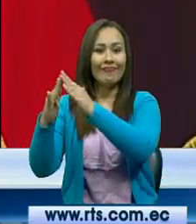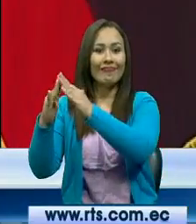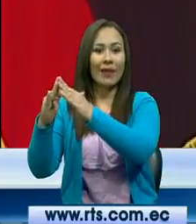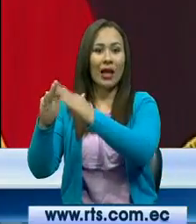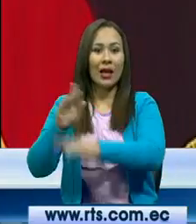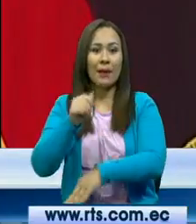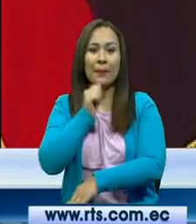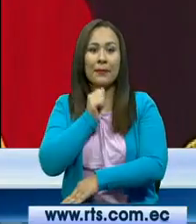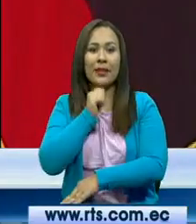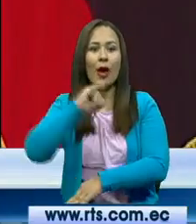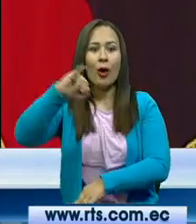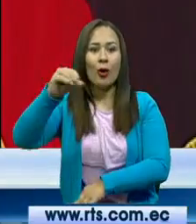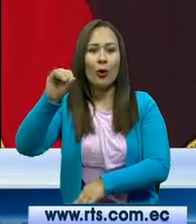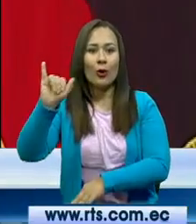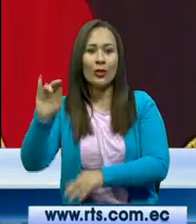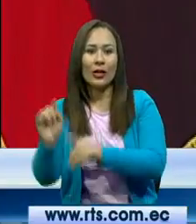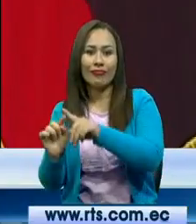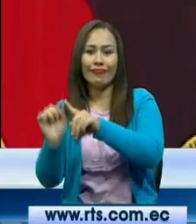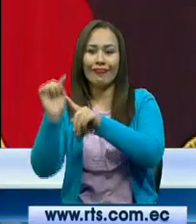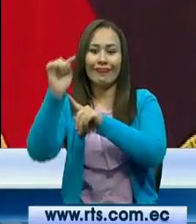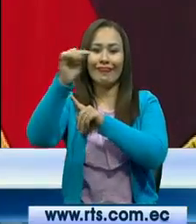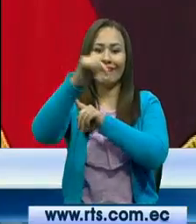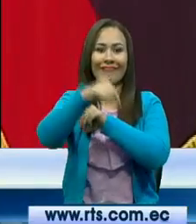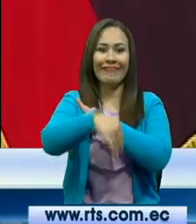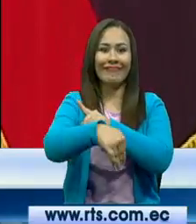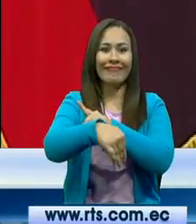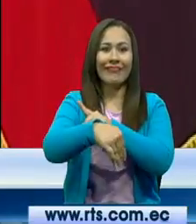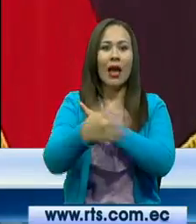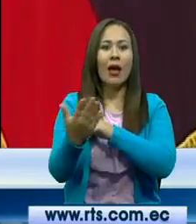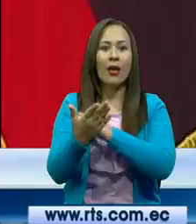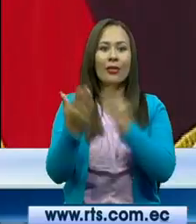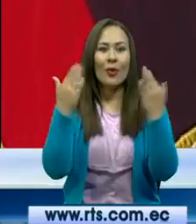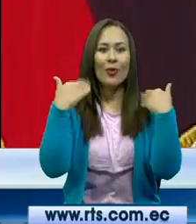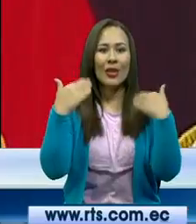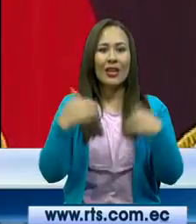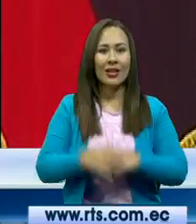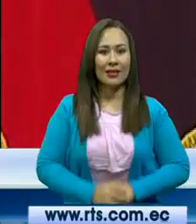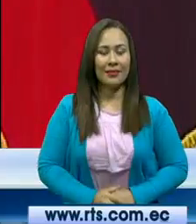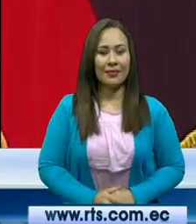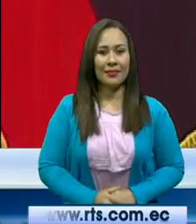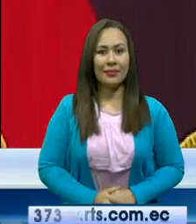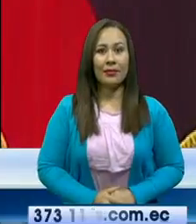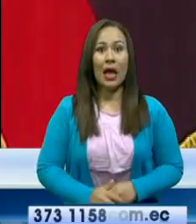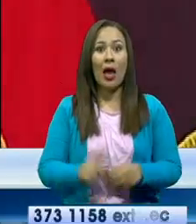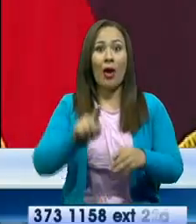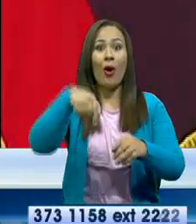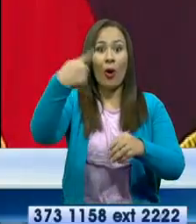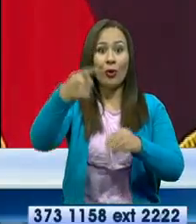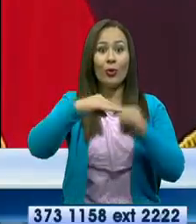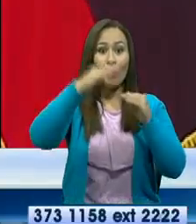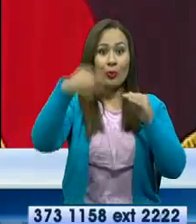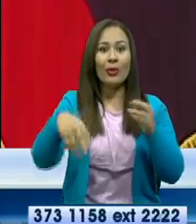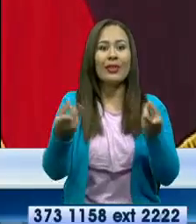Daule con Guayaquil. Mientras el otro puente, el que está próximo a unir